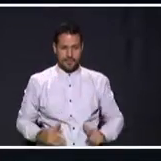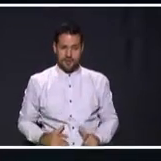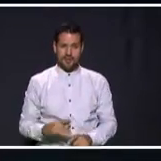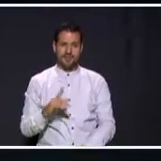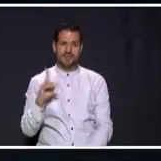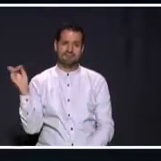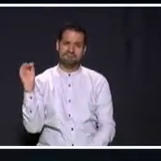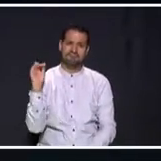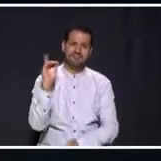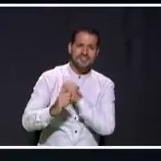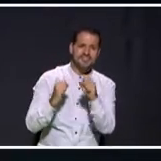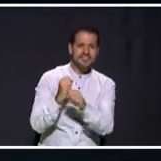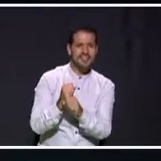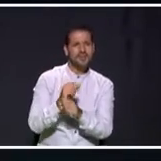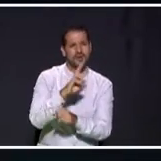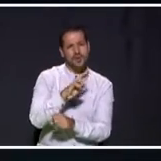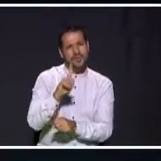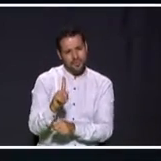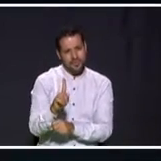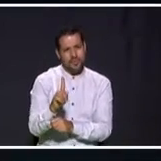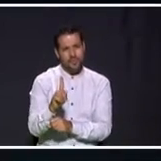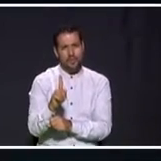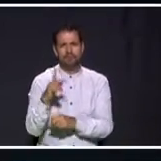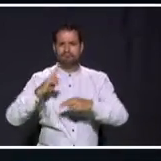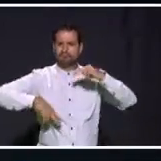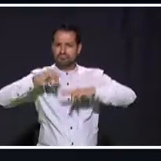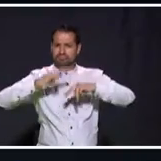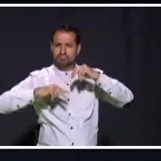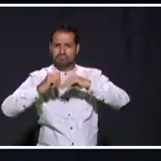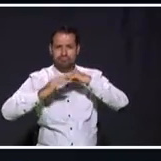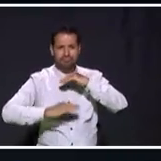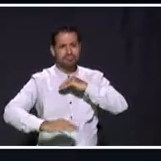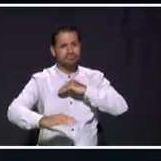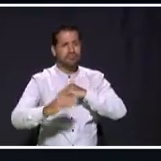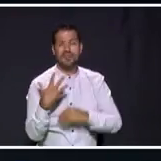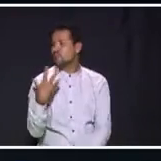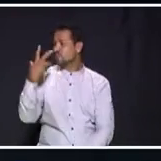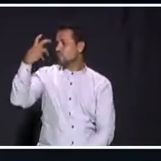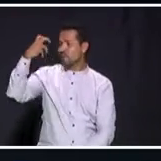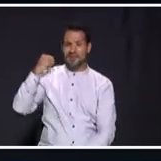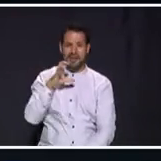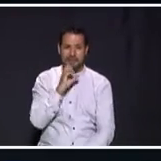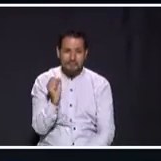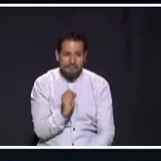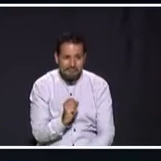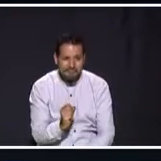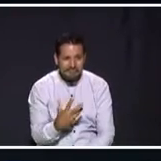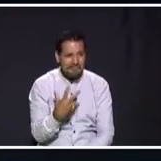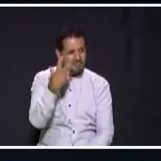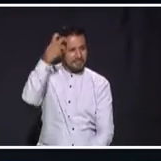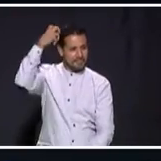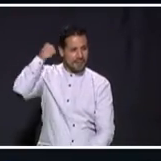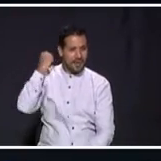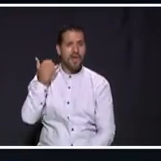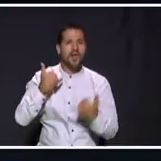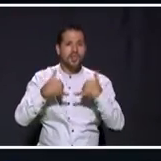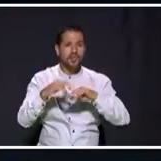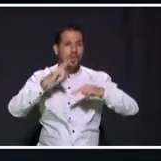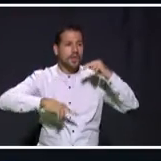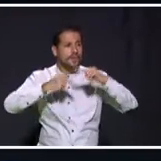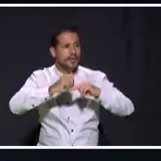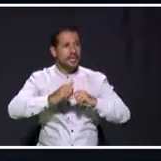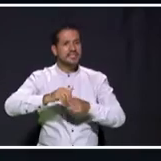pocos meses del 2020 y la infraestructura de antioquia sigue siendo del siglo pasado y la mayoría de las megaobras están en crisis